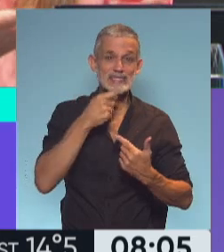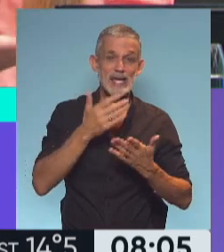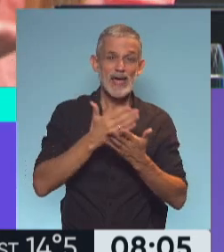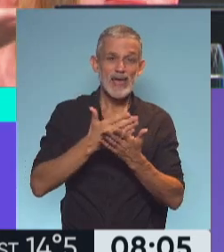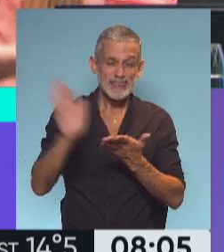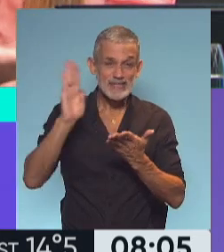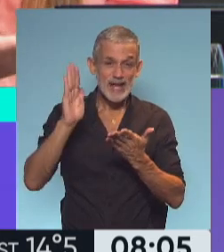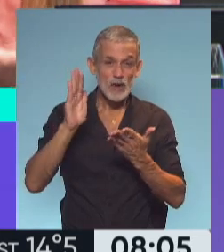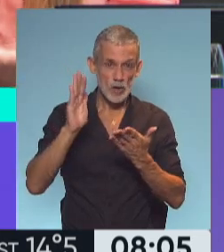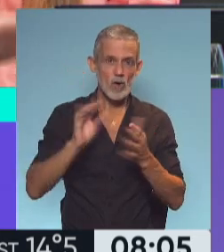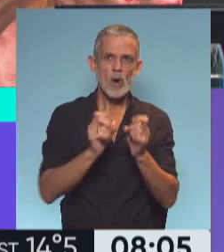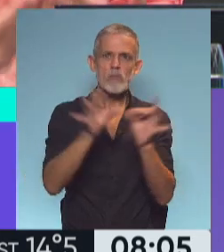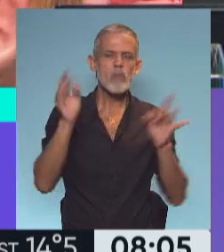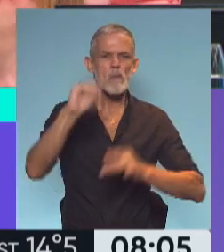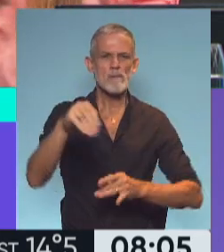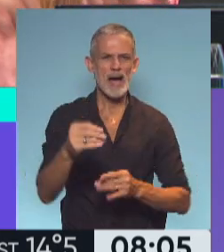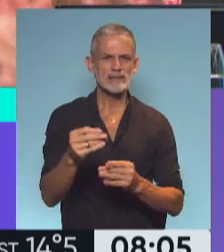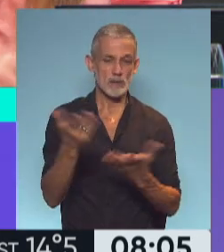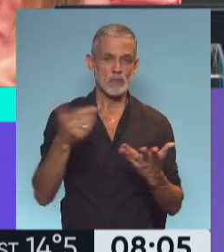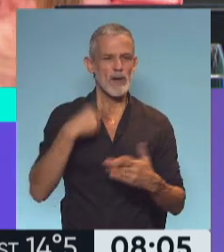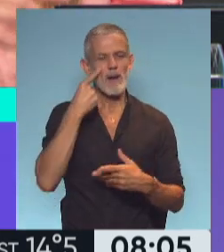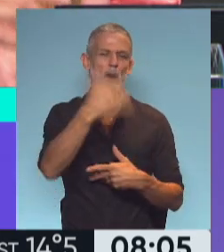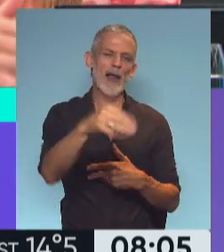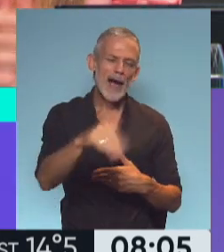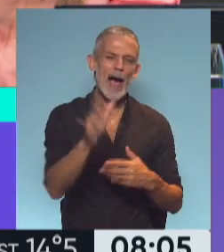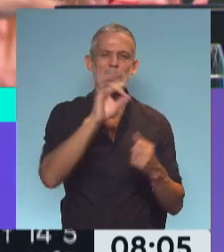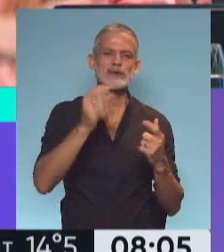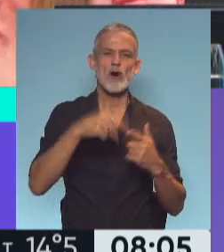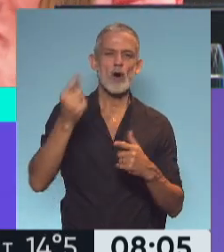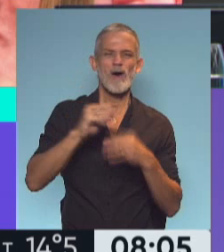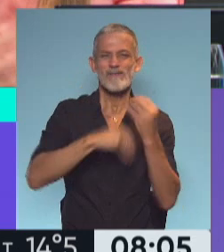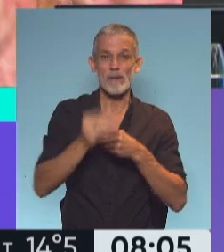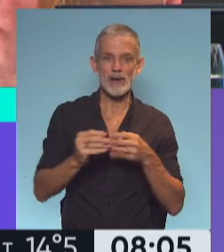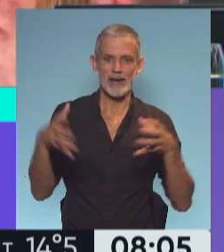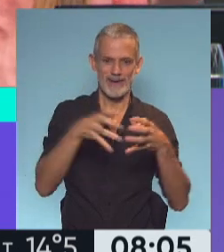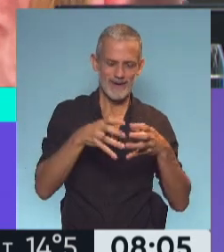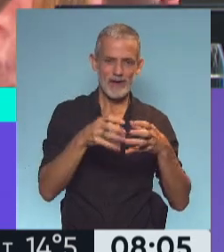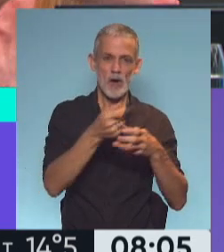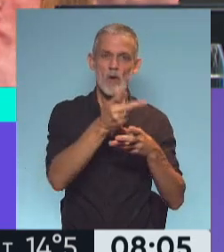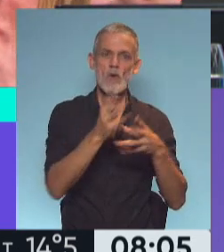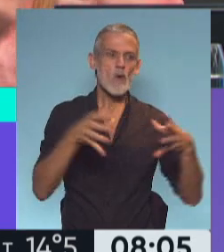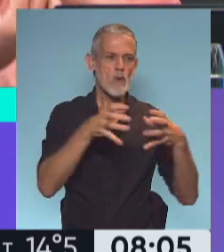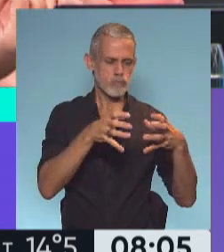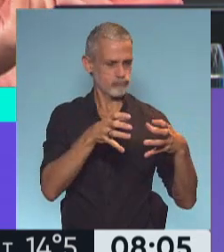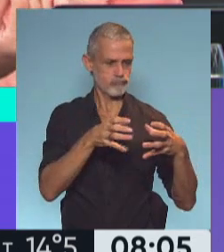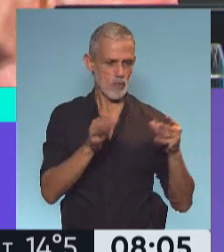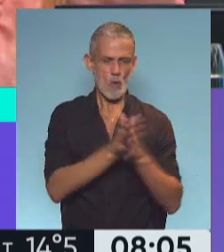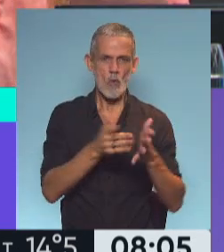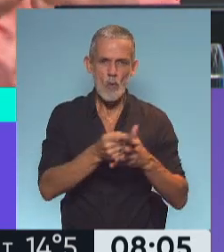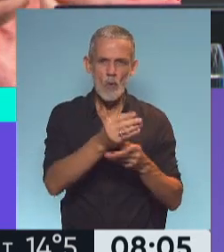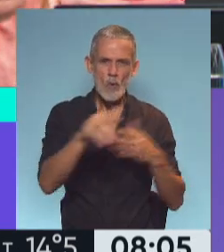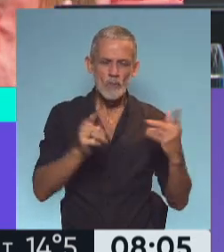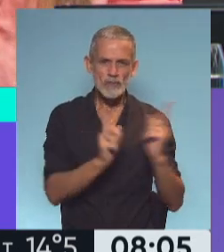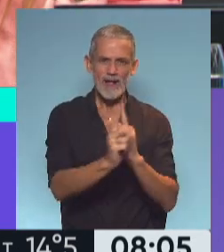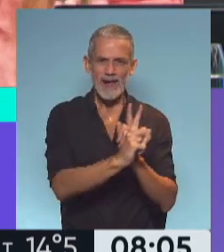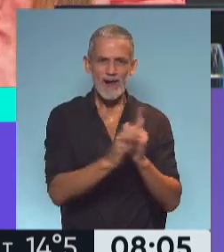desalojos aumentan los contagios, porque si vos vivís en la calle o te vas a lo de un familiar, aumenta la cantidad de gente en lugares o